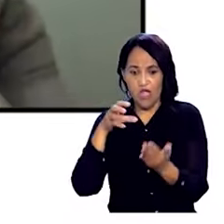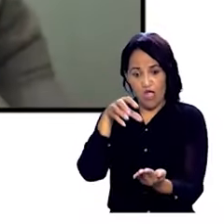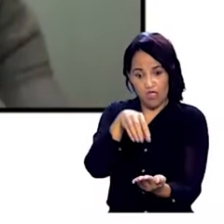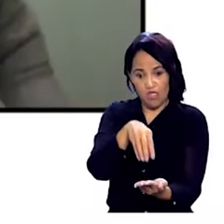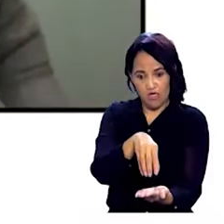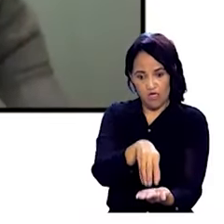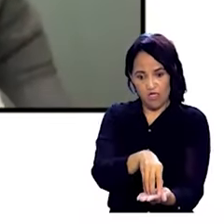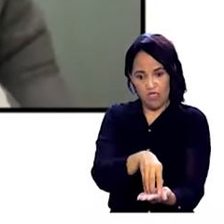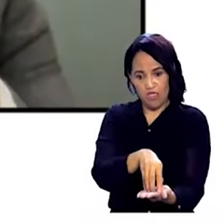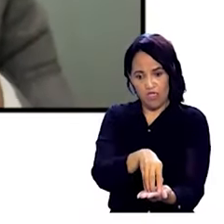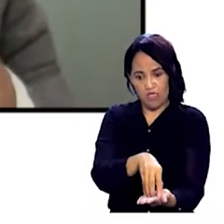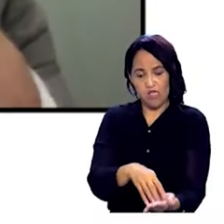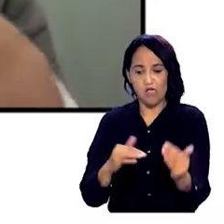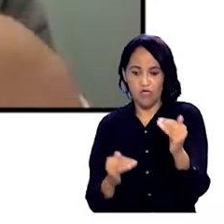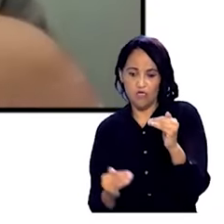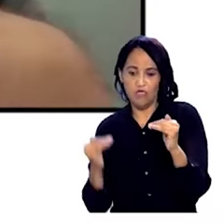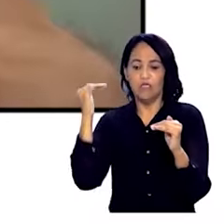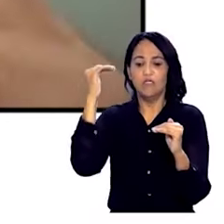argentin